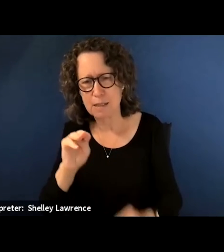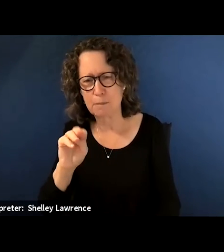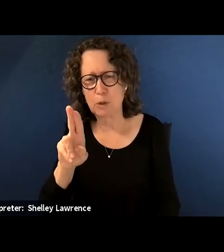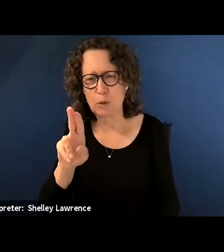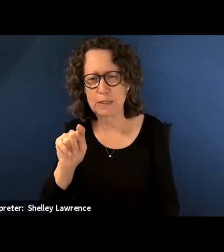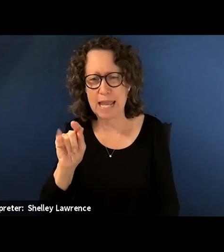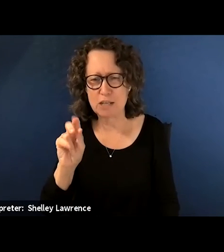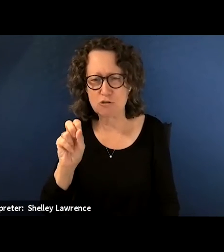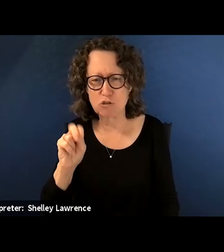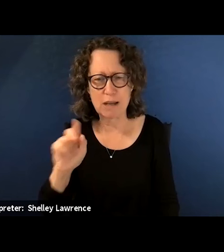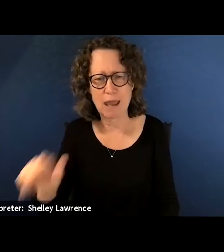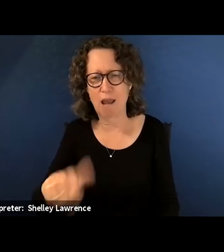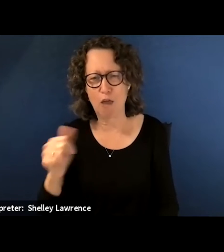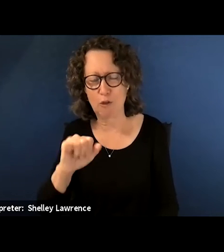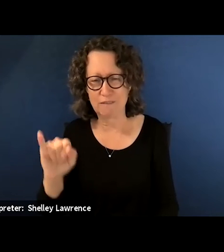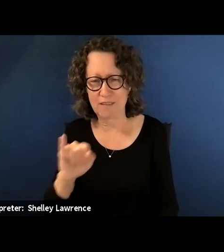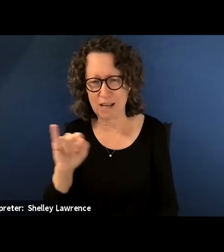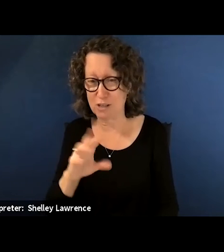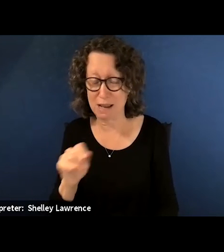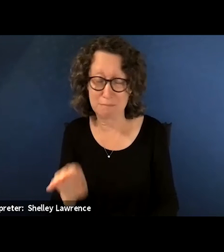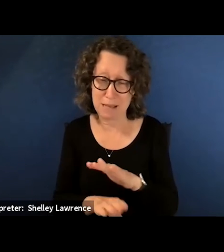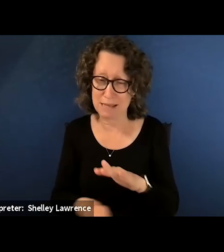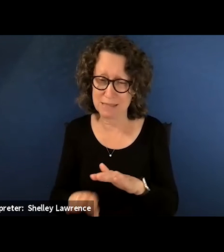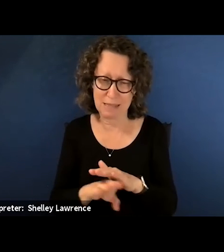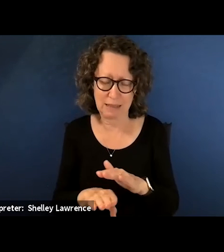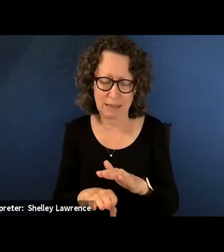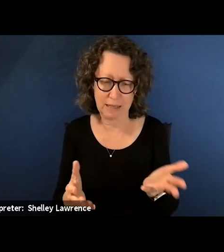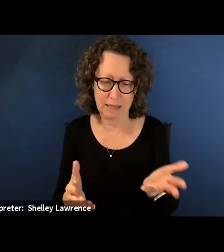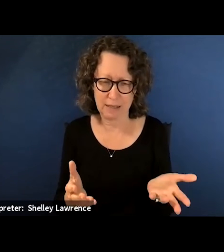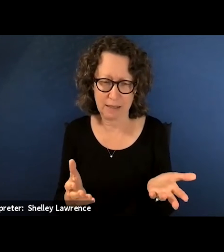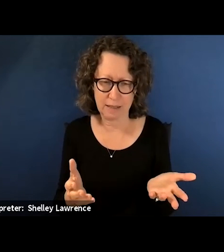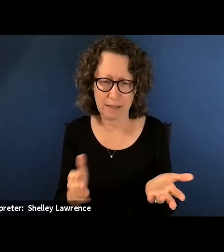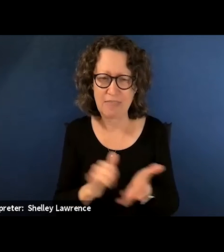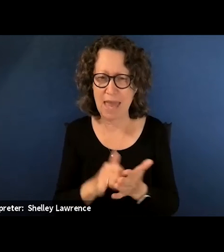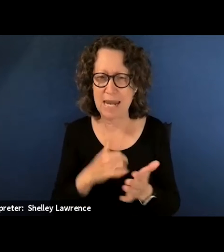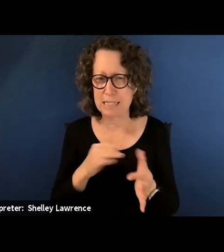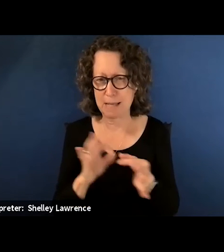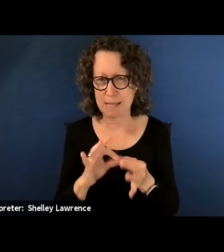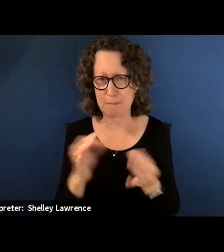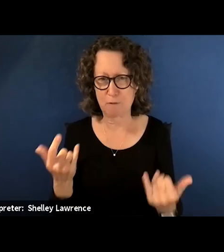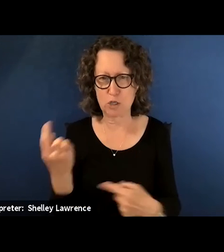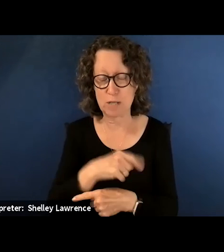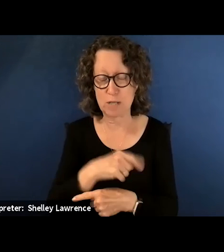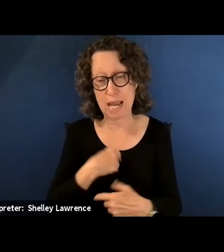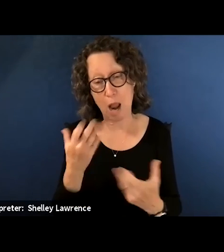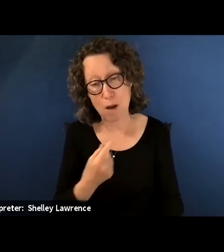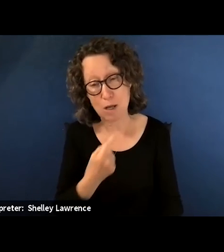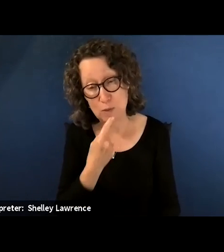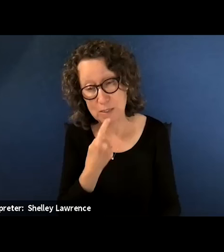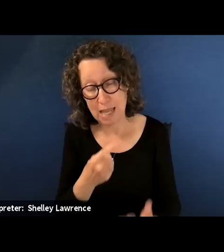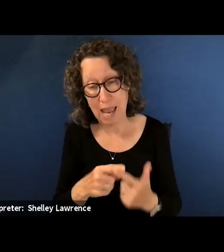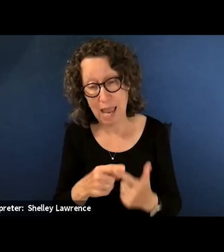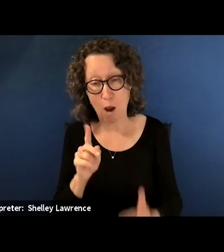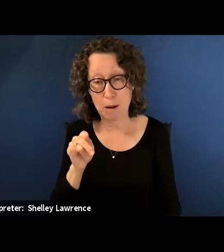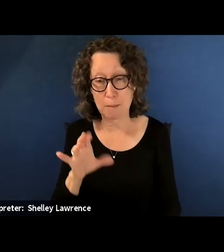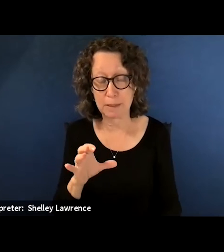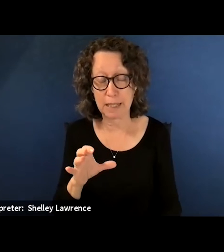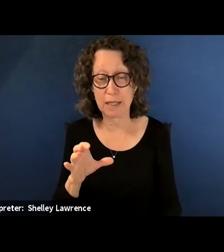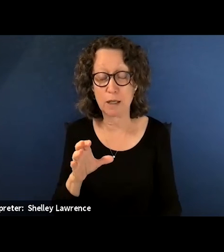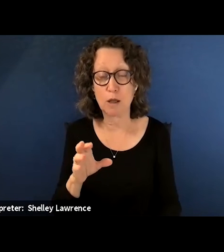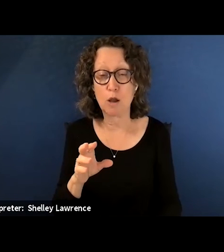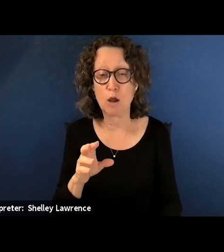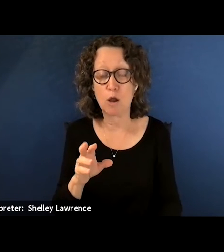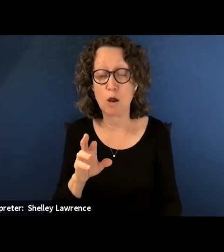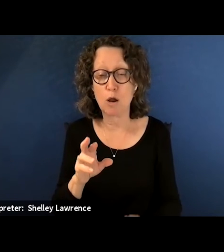puede aumentar la mutación. Y básicamente eso es lo que quería decir hoy. Y quiero decir